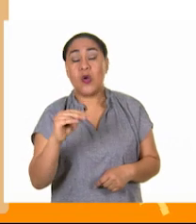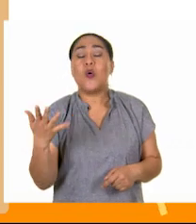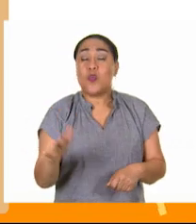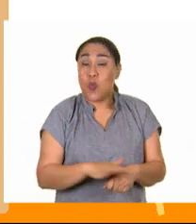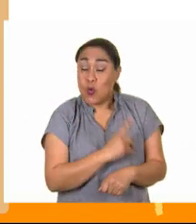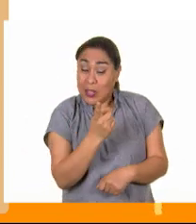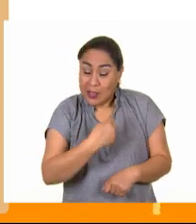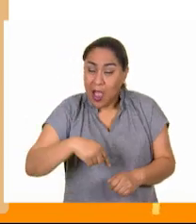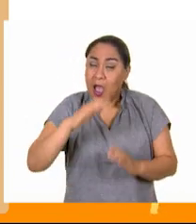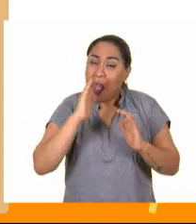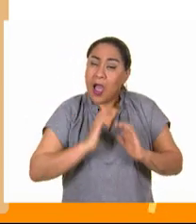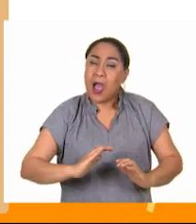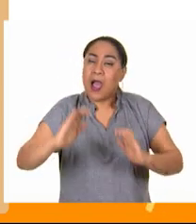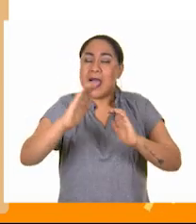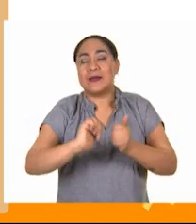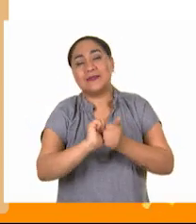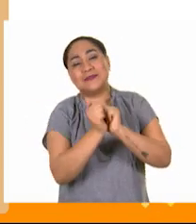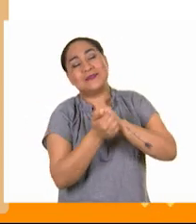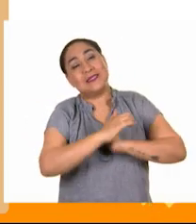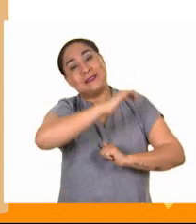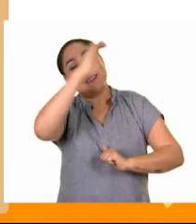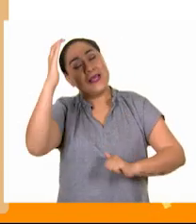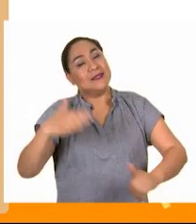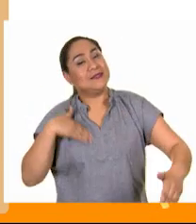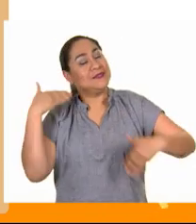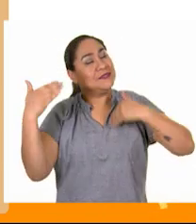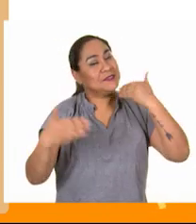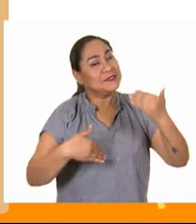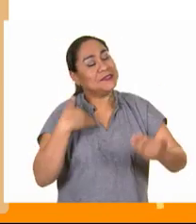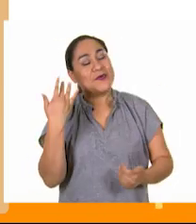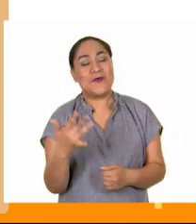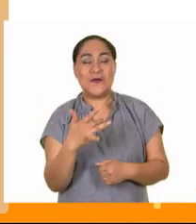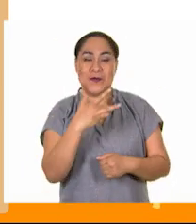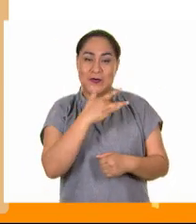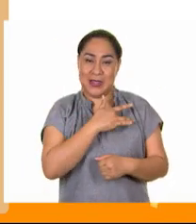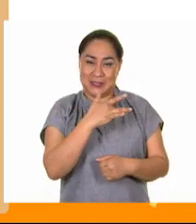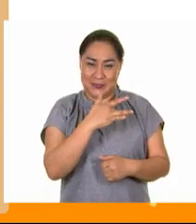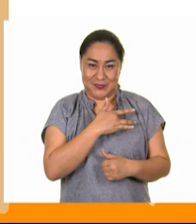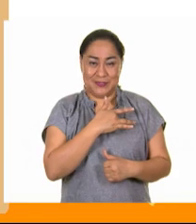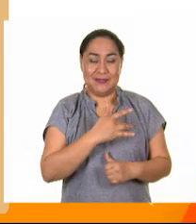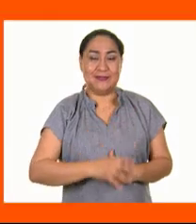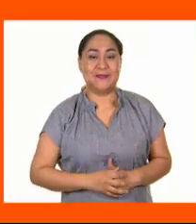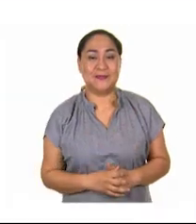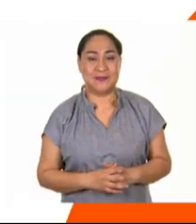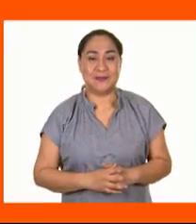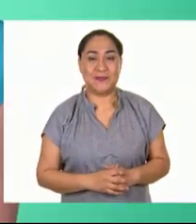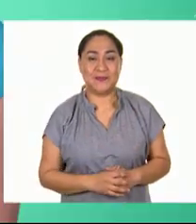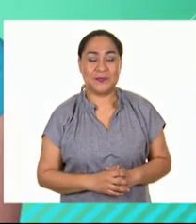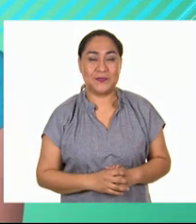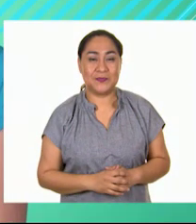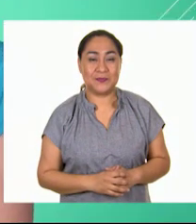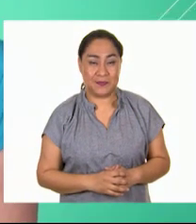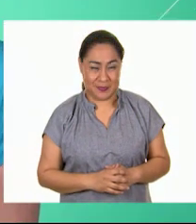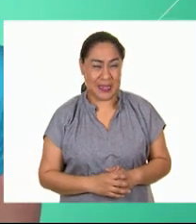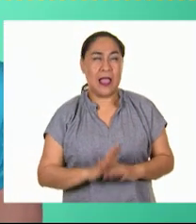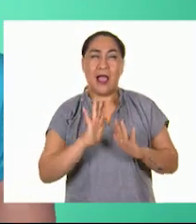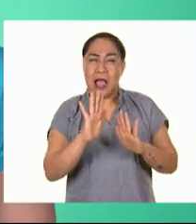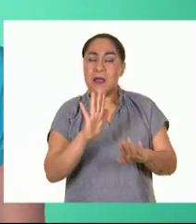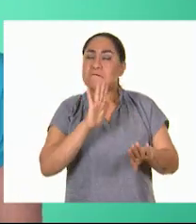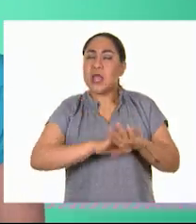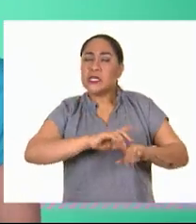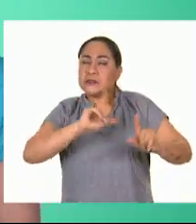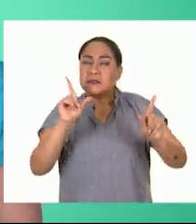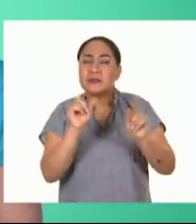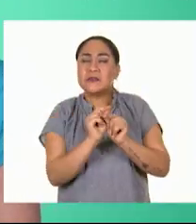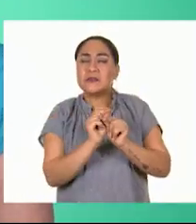porque cantando se alegran, cielito lindo, los corazones. Si quisiéramos simplificar